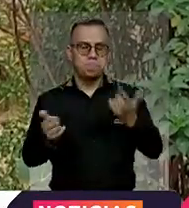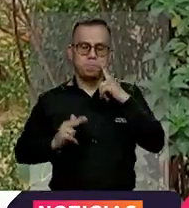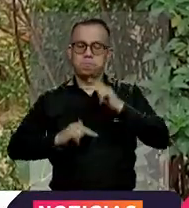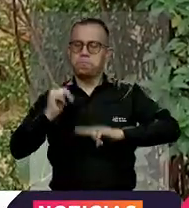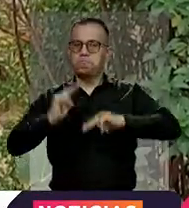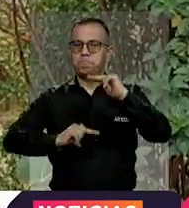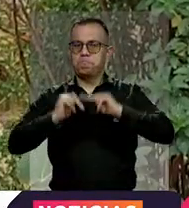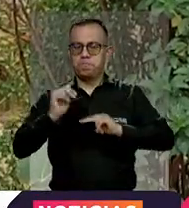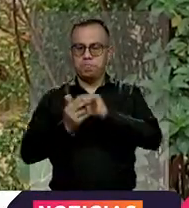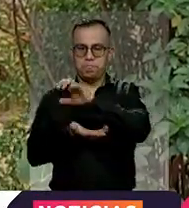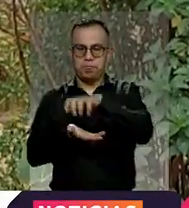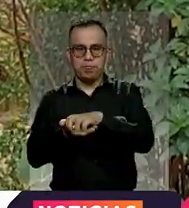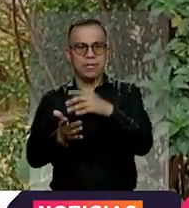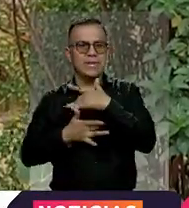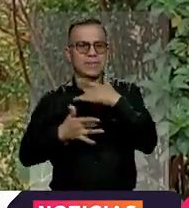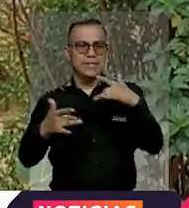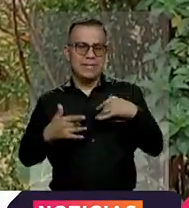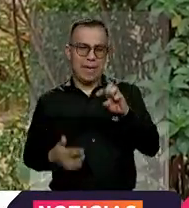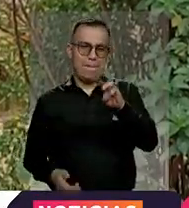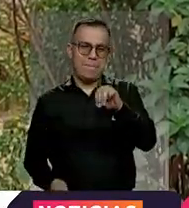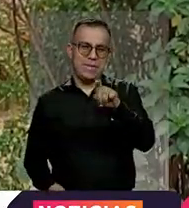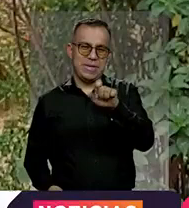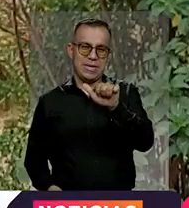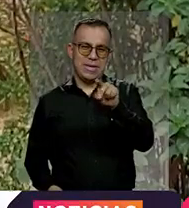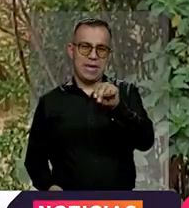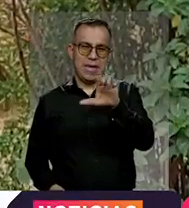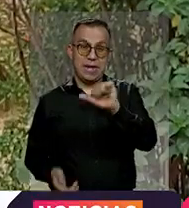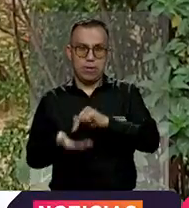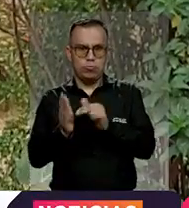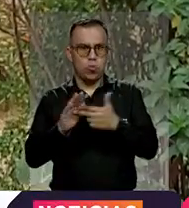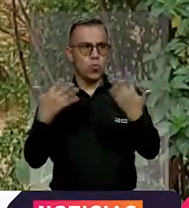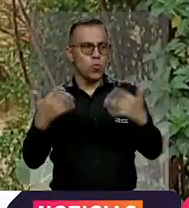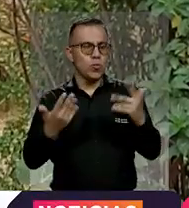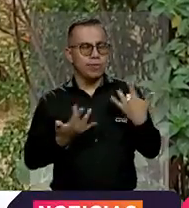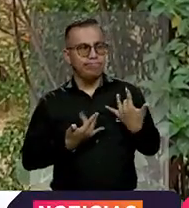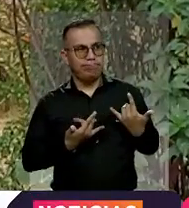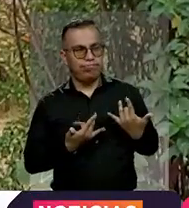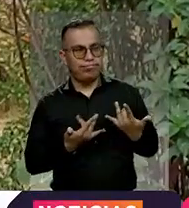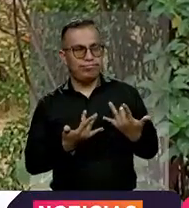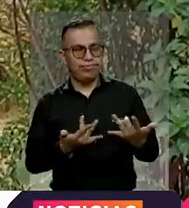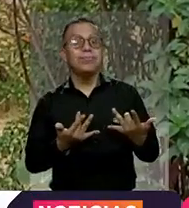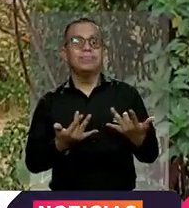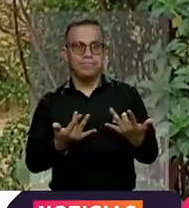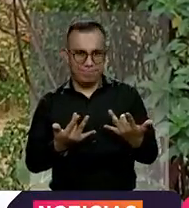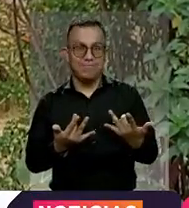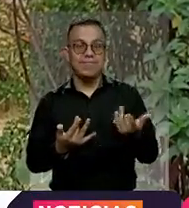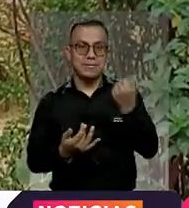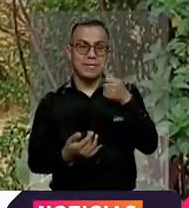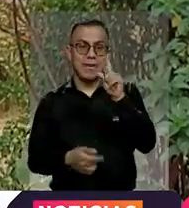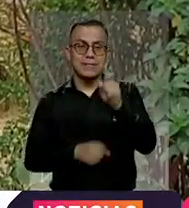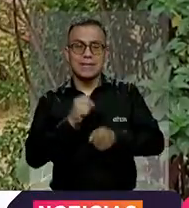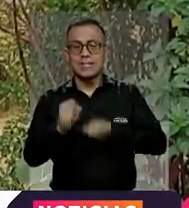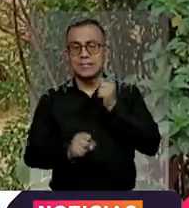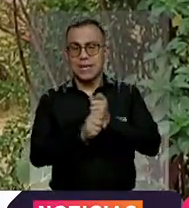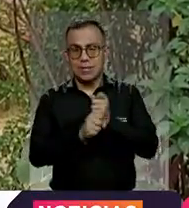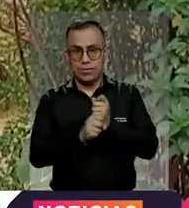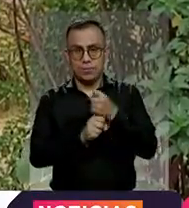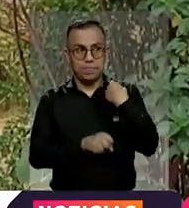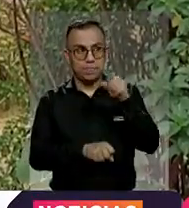del centro de salud mexicana una obra esperada por la comunidad 16 años